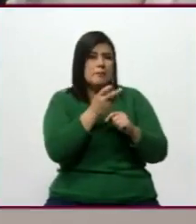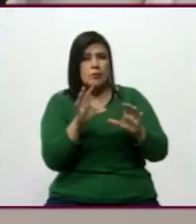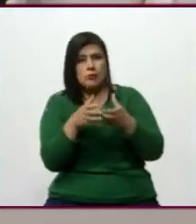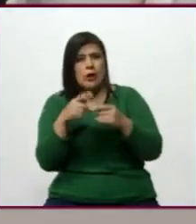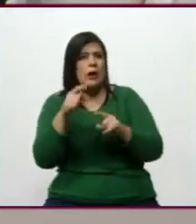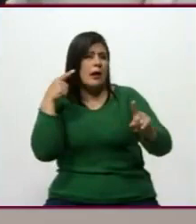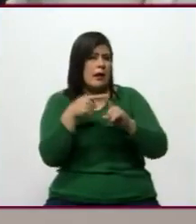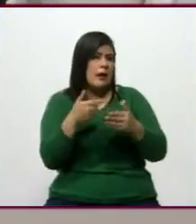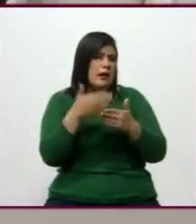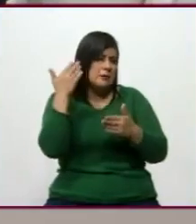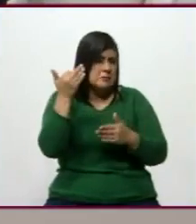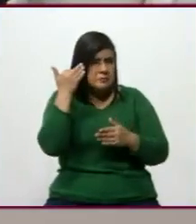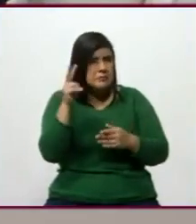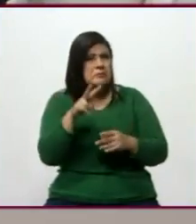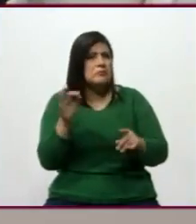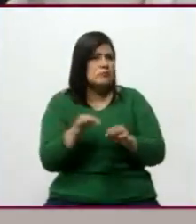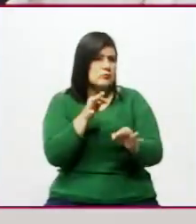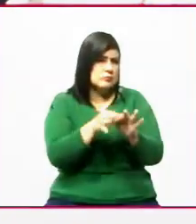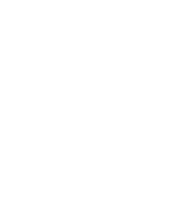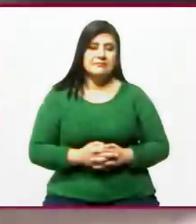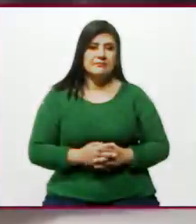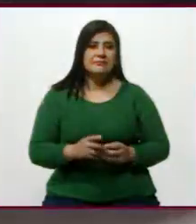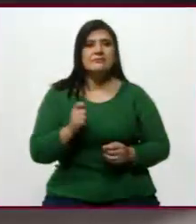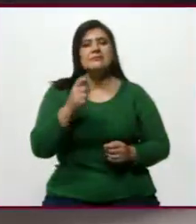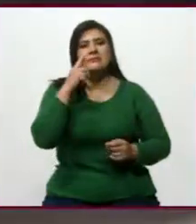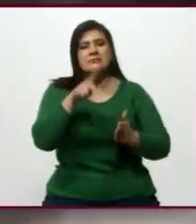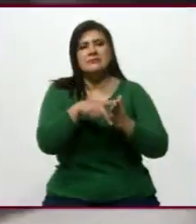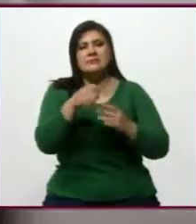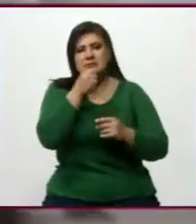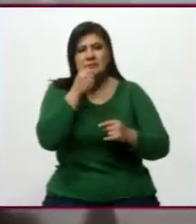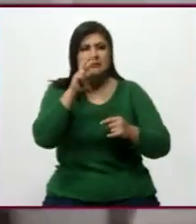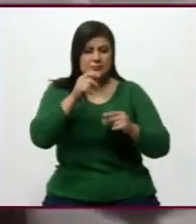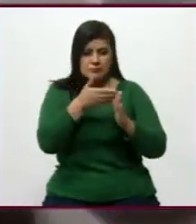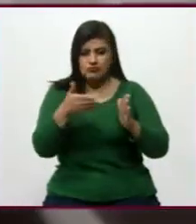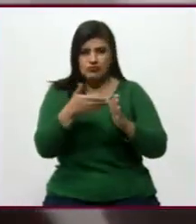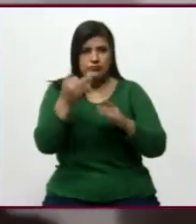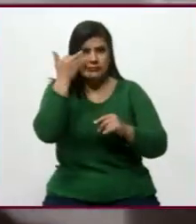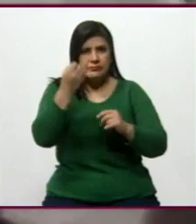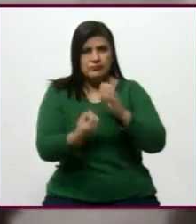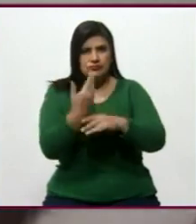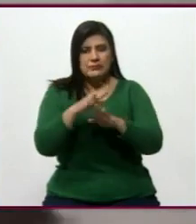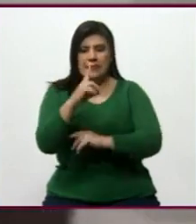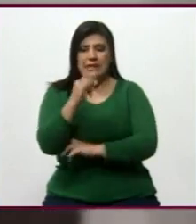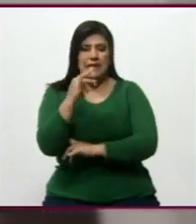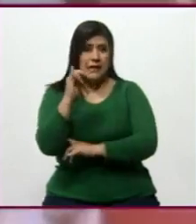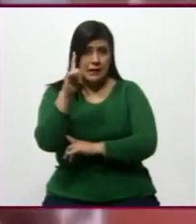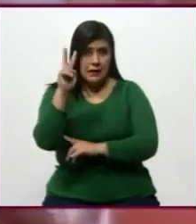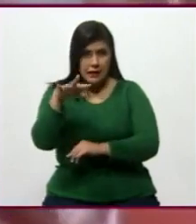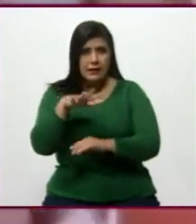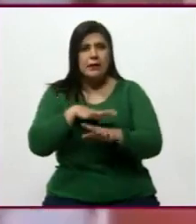ese objetivo pues hasta la medida de lo posible de su paso por informex y después como colaborador en el programa